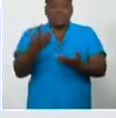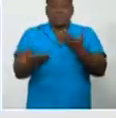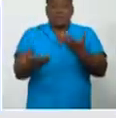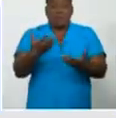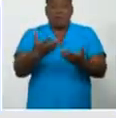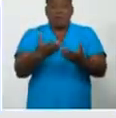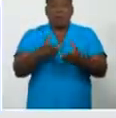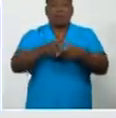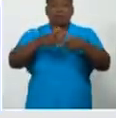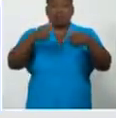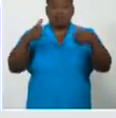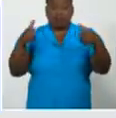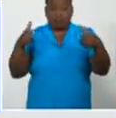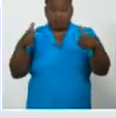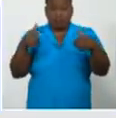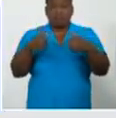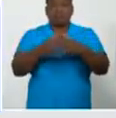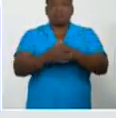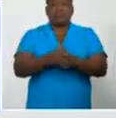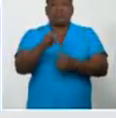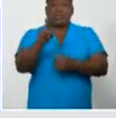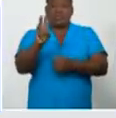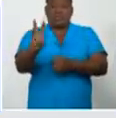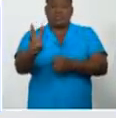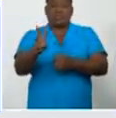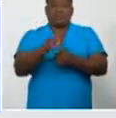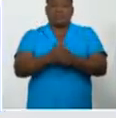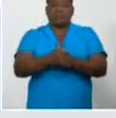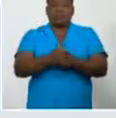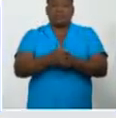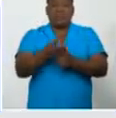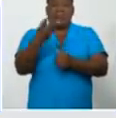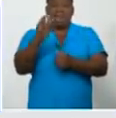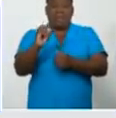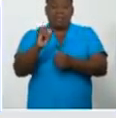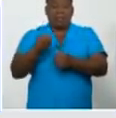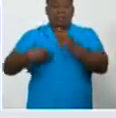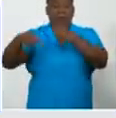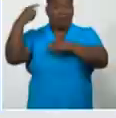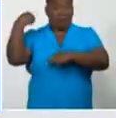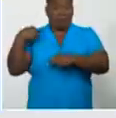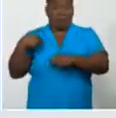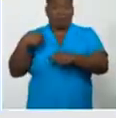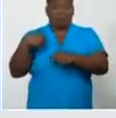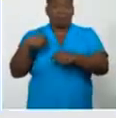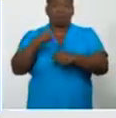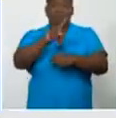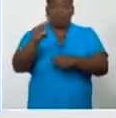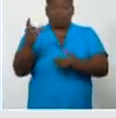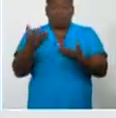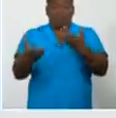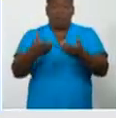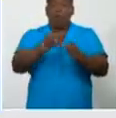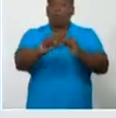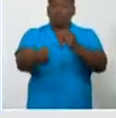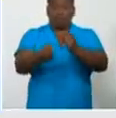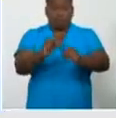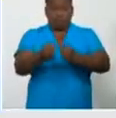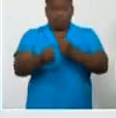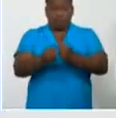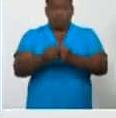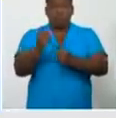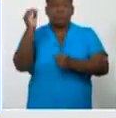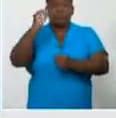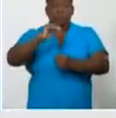casos autóctonos en 13, 20 en el día de ayer, provincia que mantiene control y que sabemos que